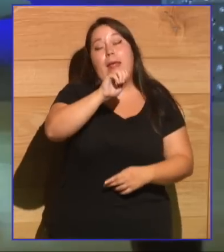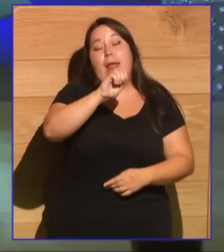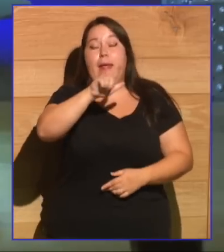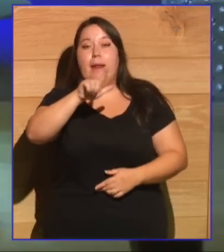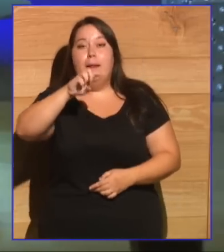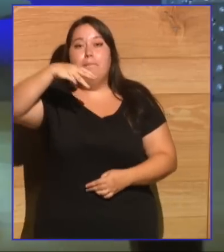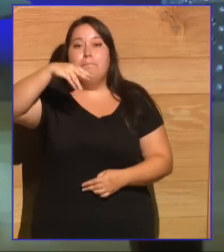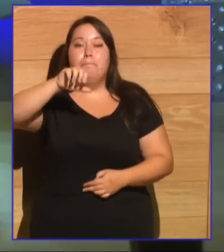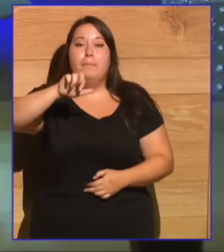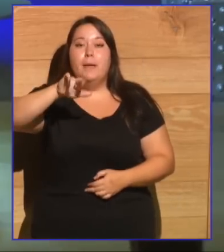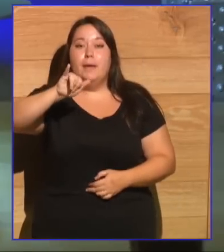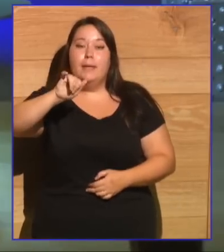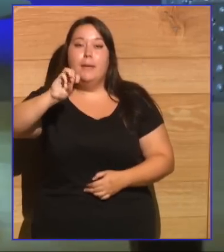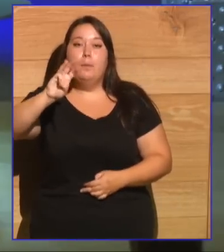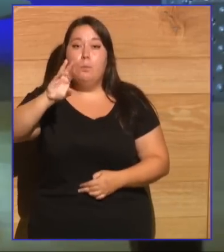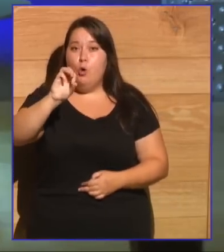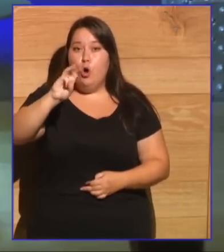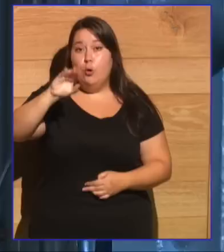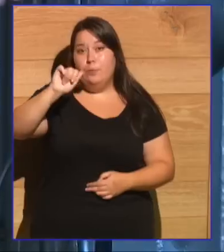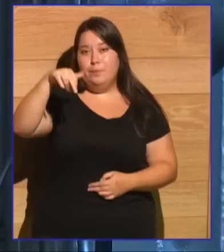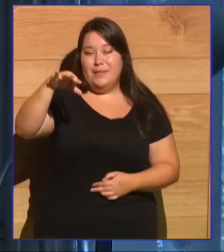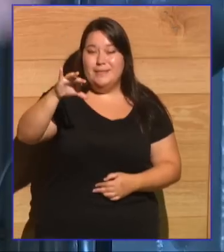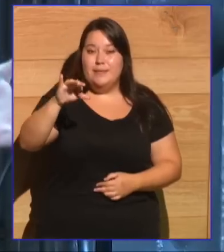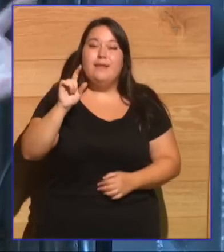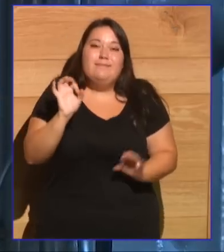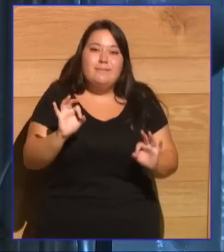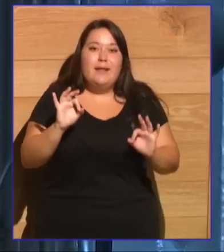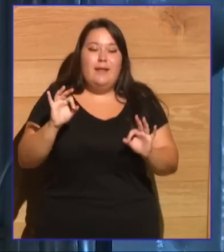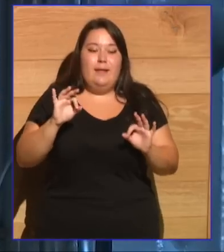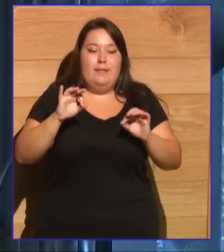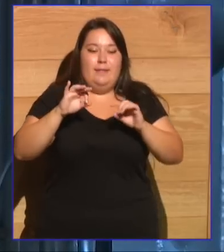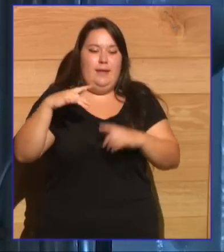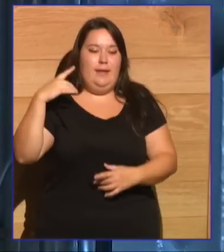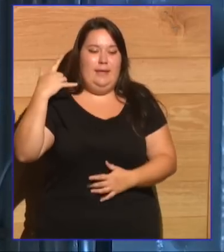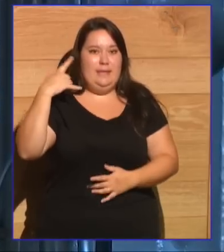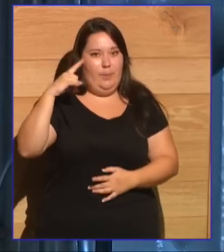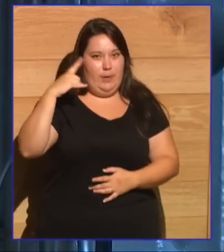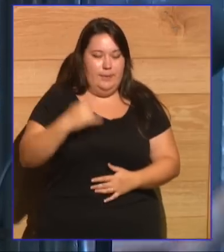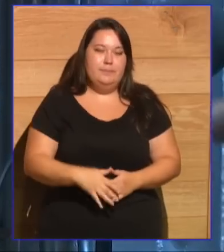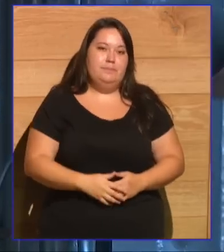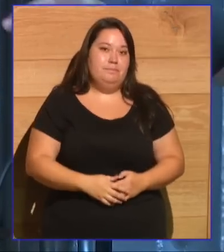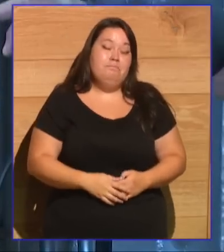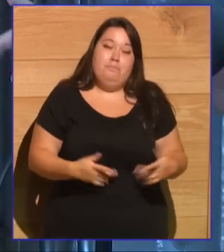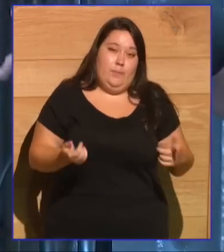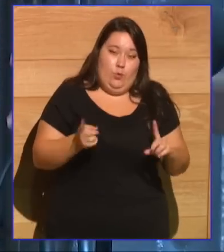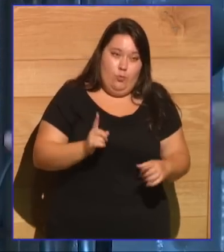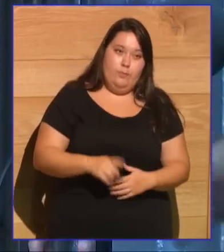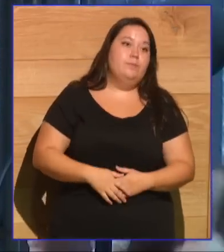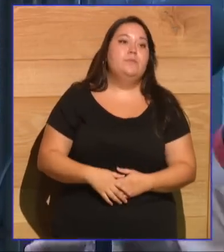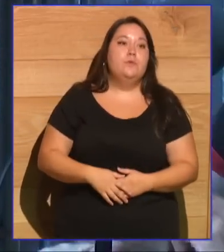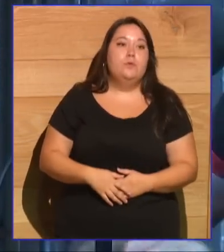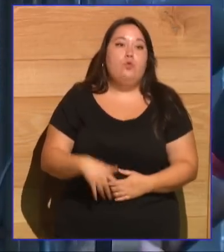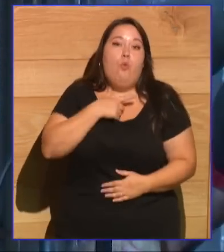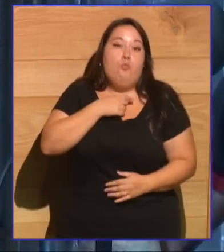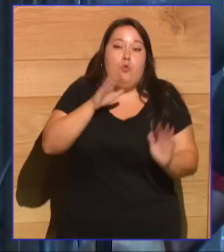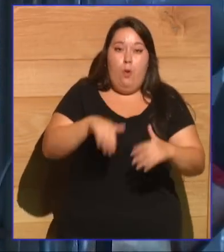bueno con el pelo de dudas y él no tengo el vozarrón de arturo ni tengo tuvo no mía ni tú yo a mí que me queda